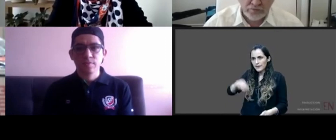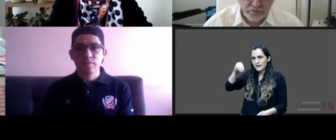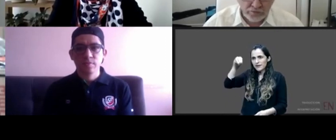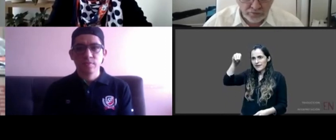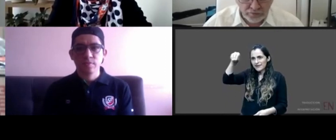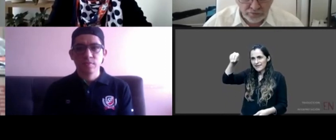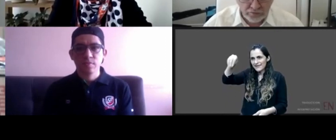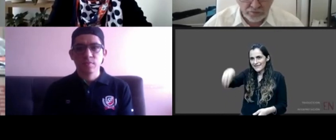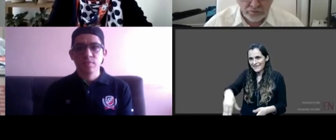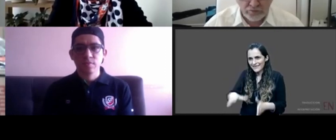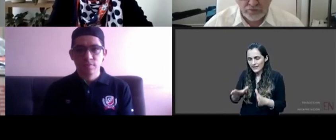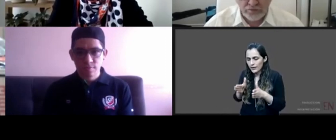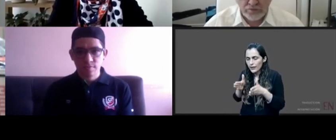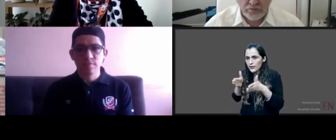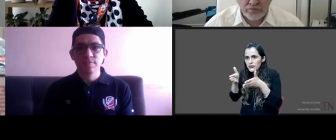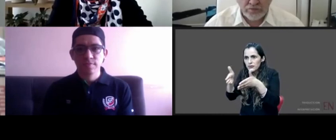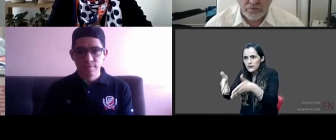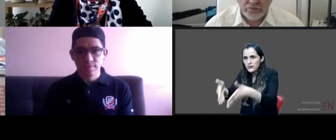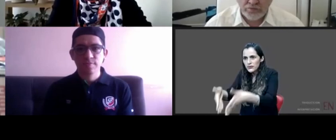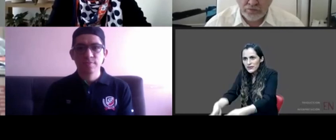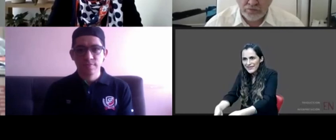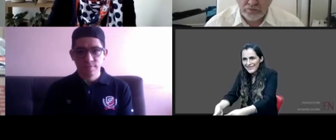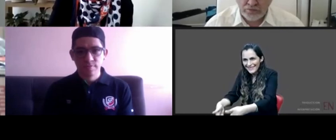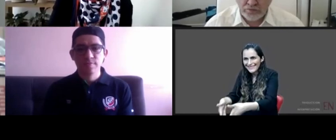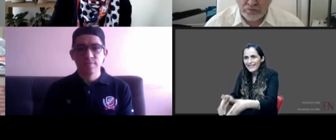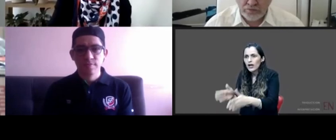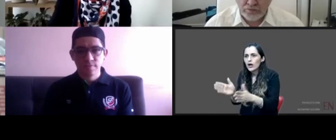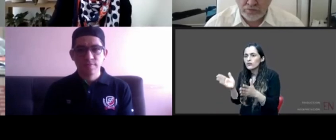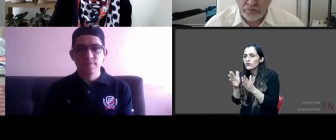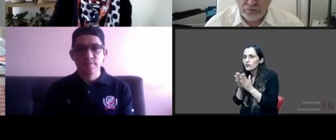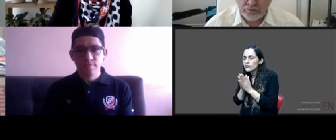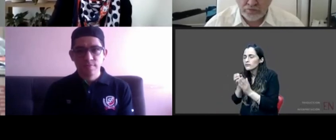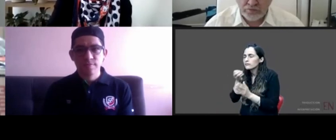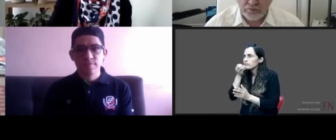ya nadie conoce eso, nadie sabe. O por ejemplo,